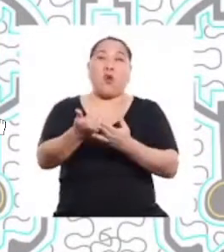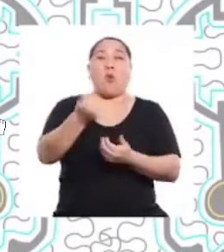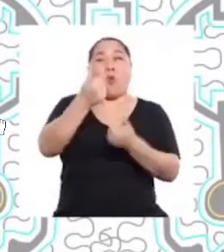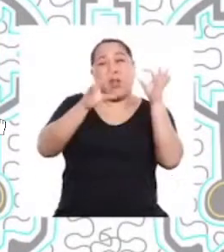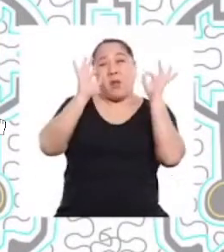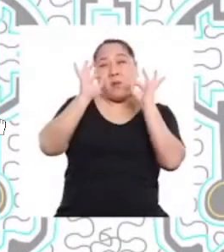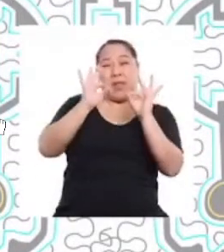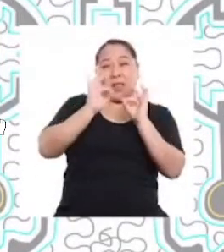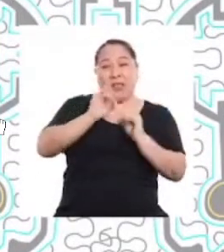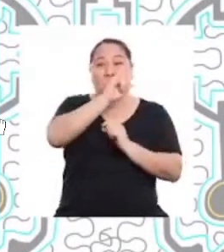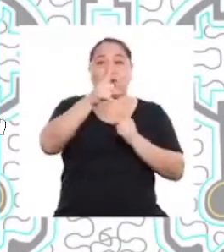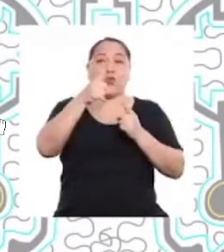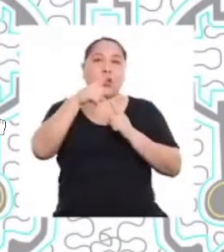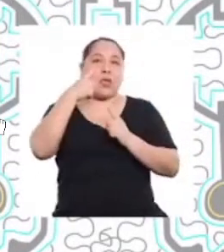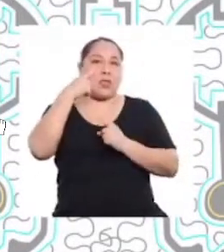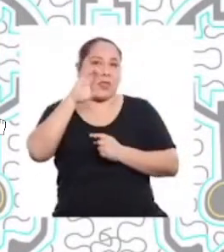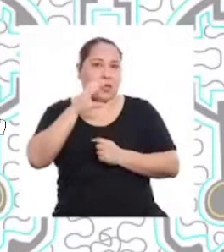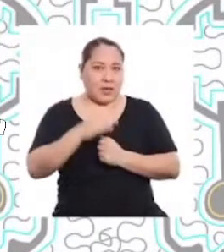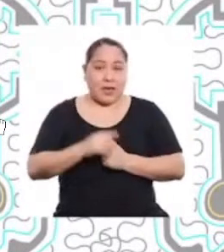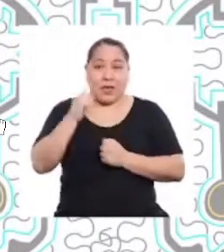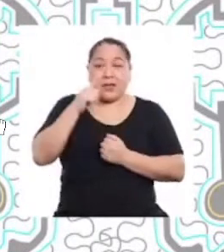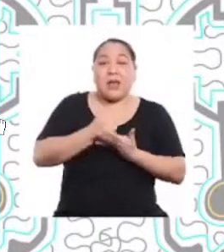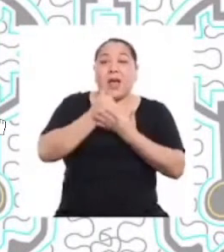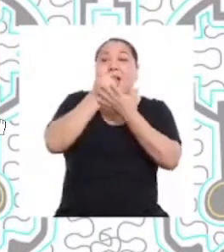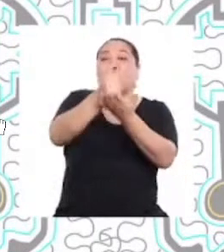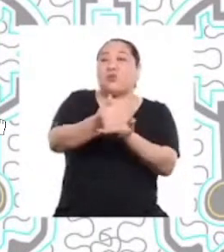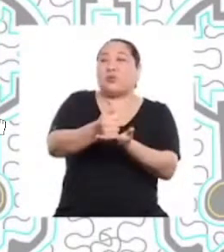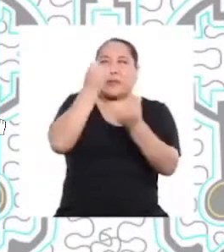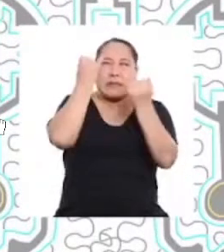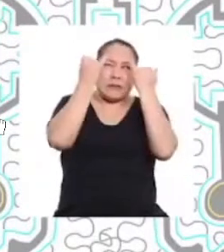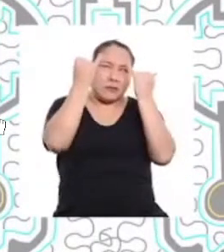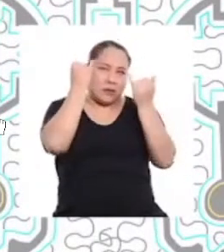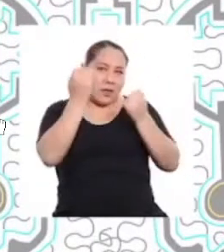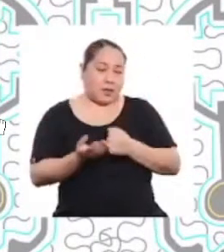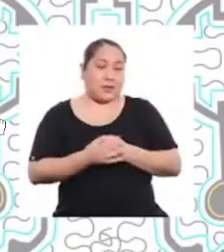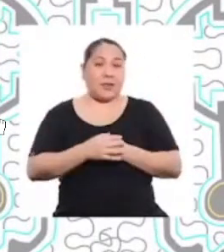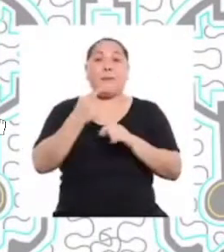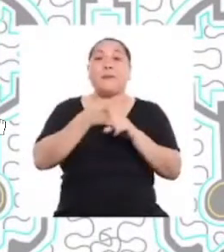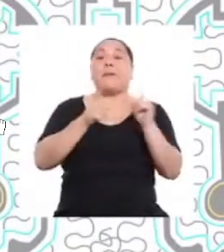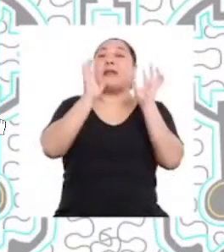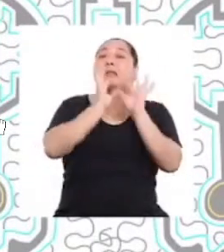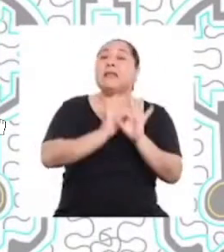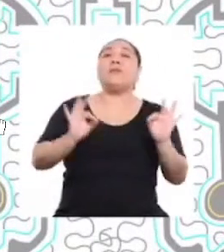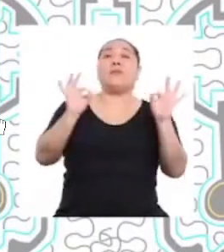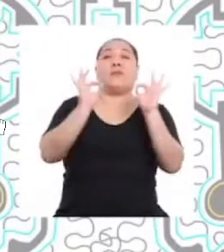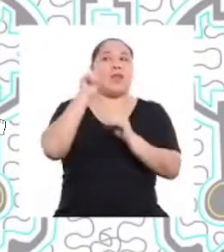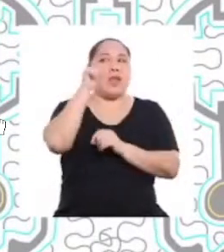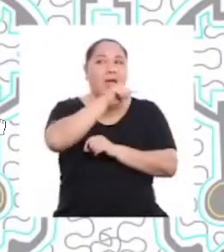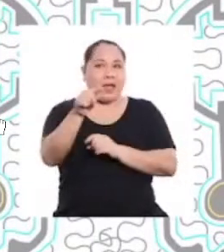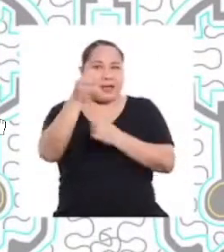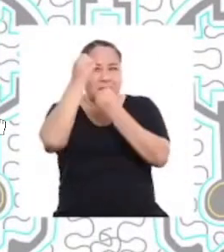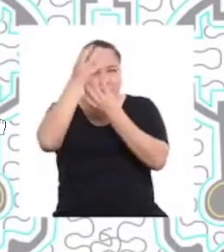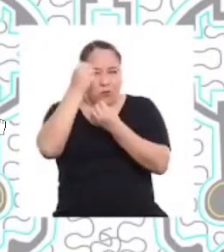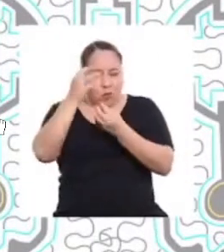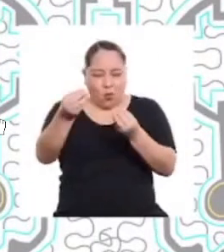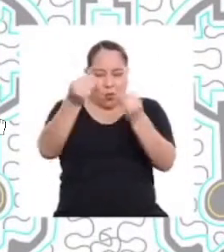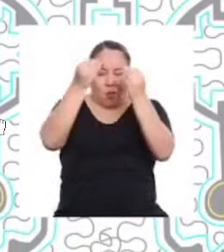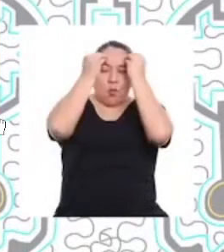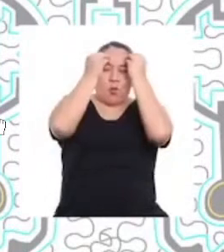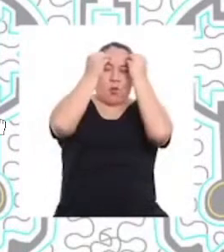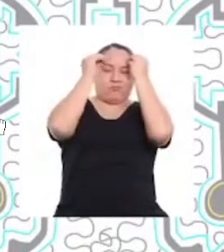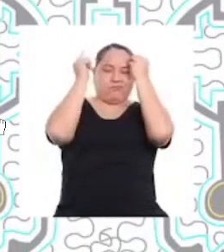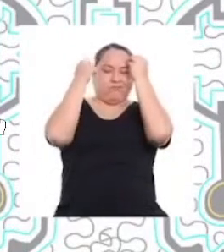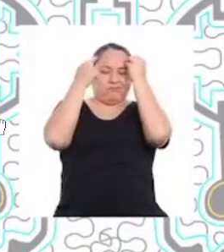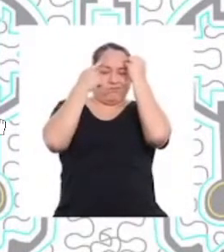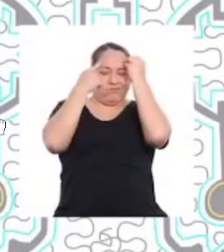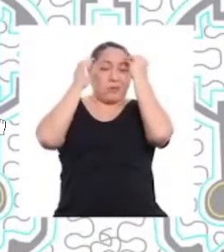los riesgos del uso de las TIC. Eso nos ha dado algunas ideas, pero ahora es importante que esa información se asimile y nos